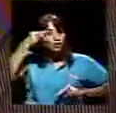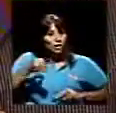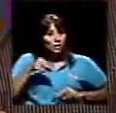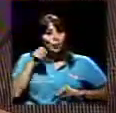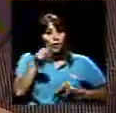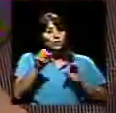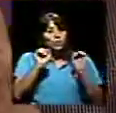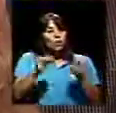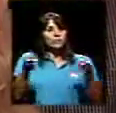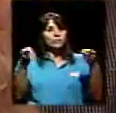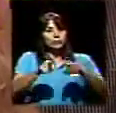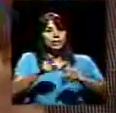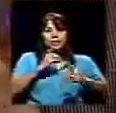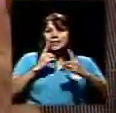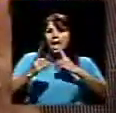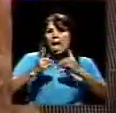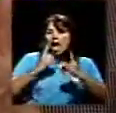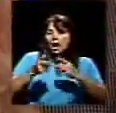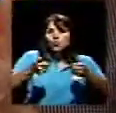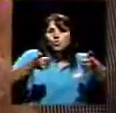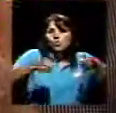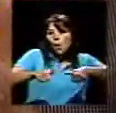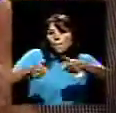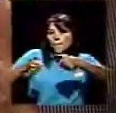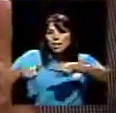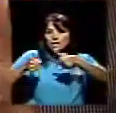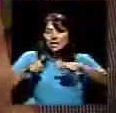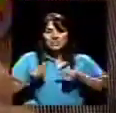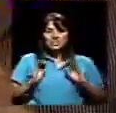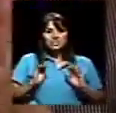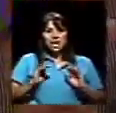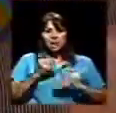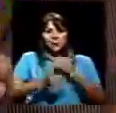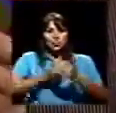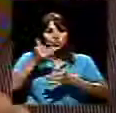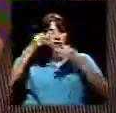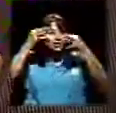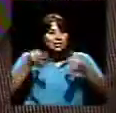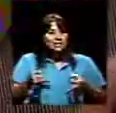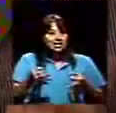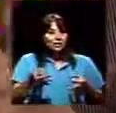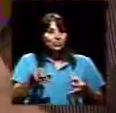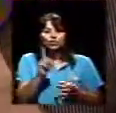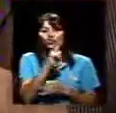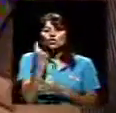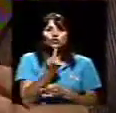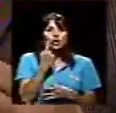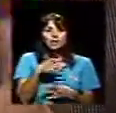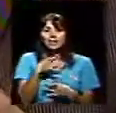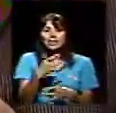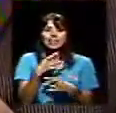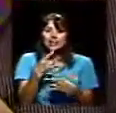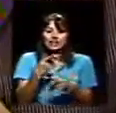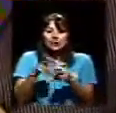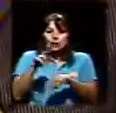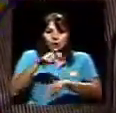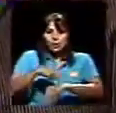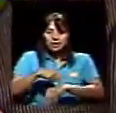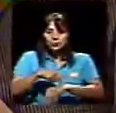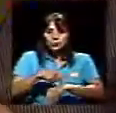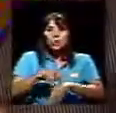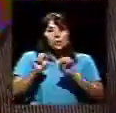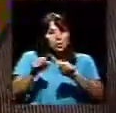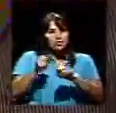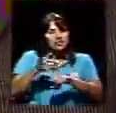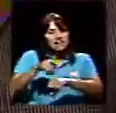convergencia y entonces de que haya procesos decisorios sobre cuestiones que ya no solo sean de interés o de corto plazo, sino que sean de mediano y de